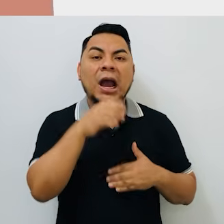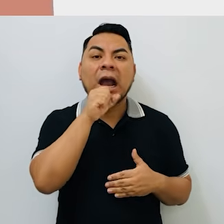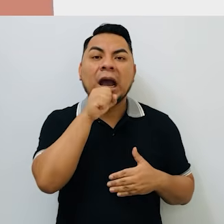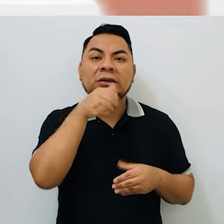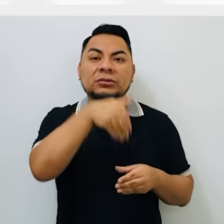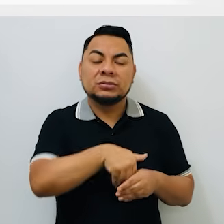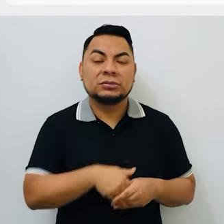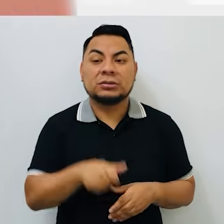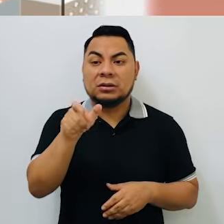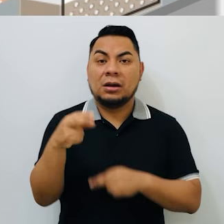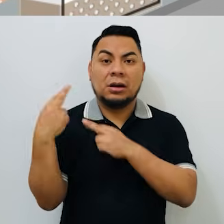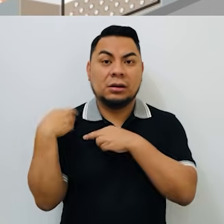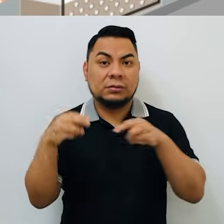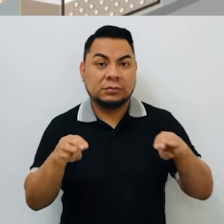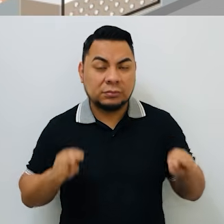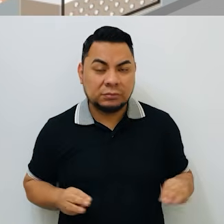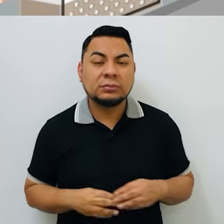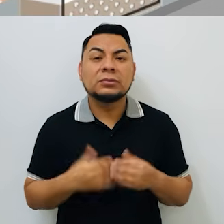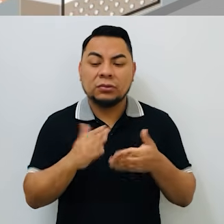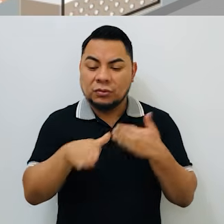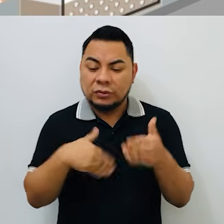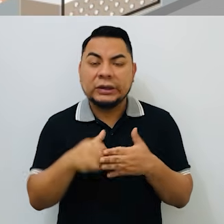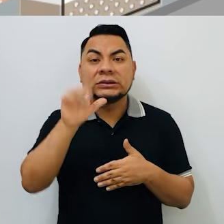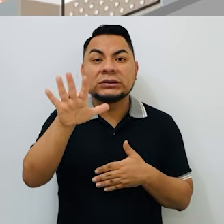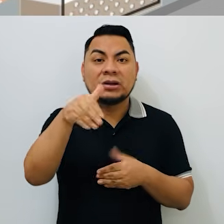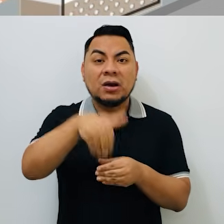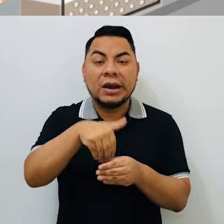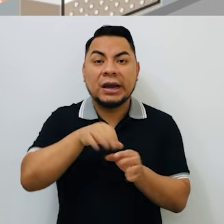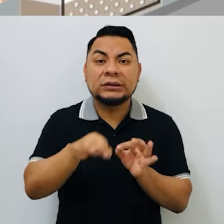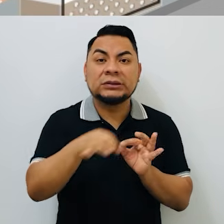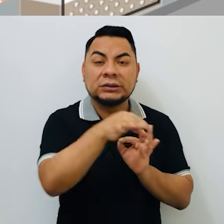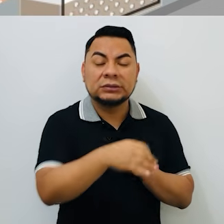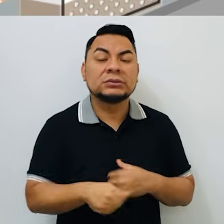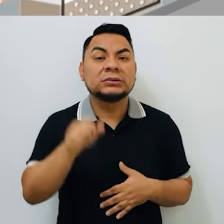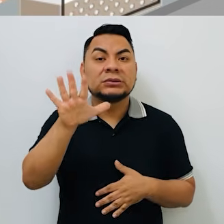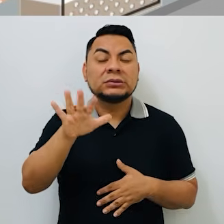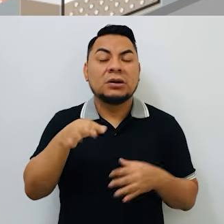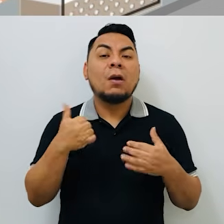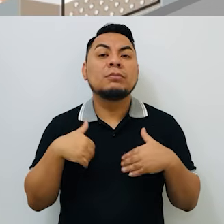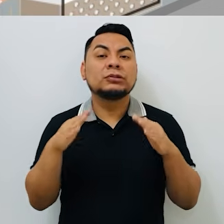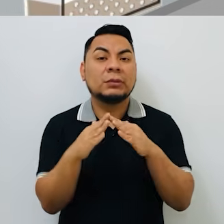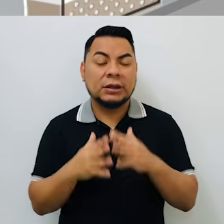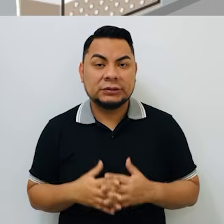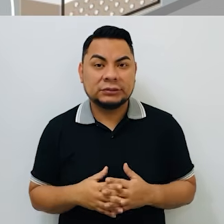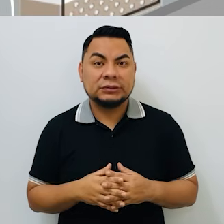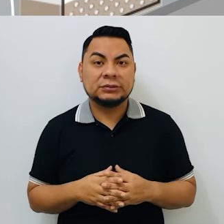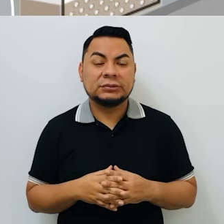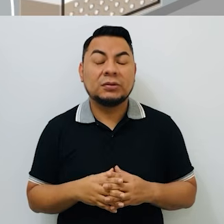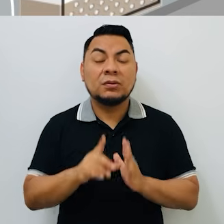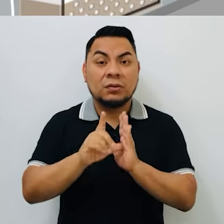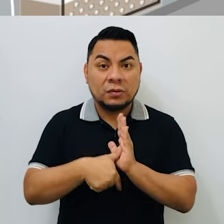color anaranjado. Los miembros de mesa desglosan 5 actas regionales y 5 actas